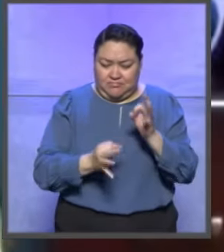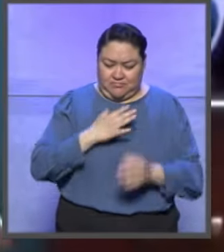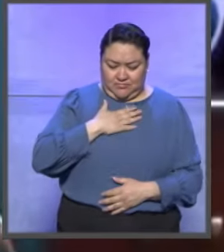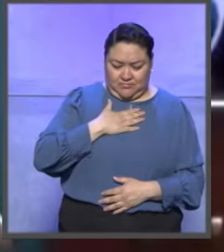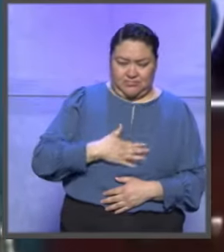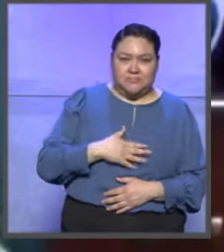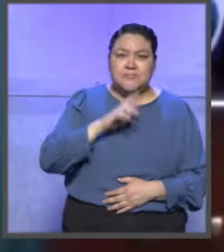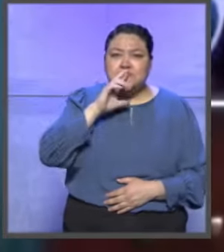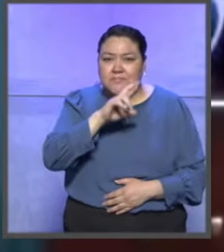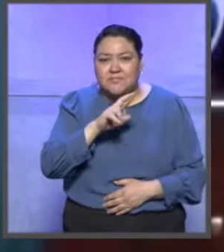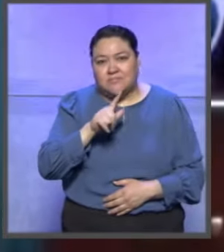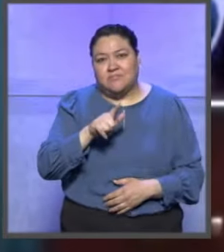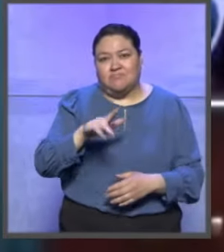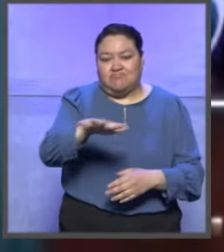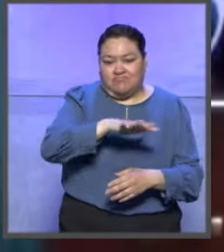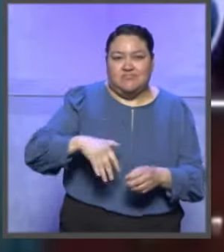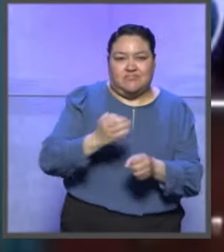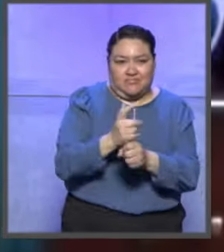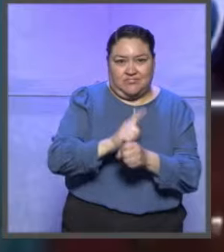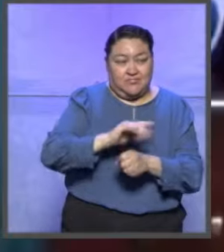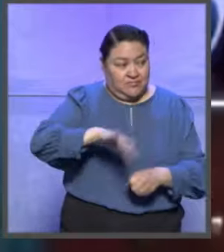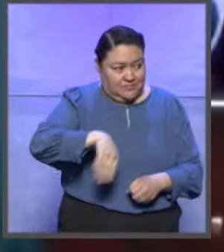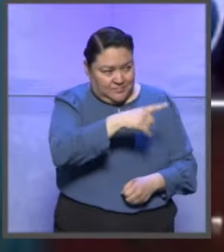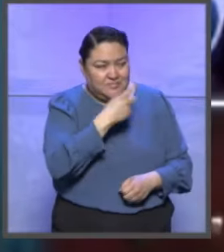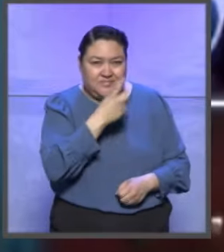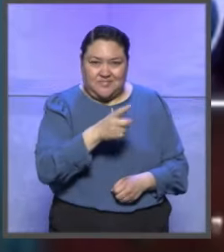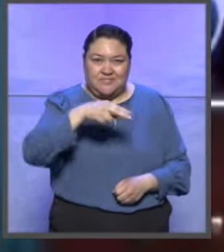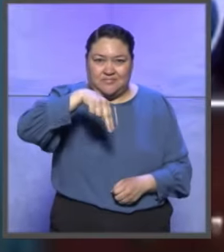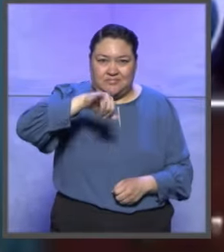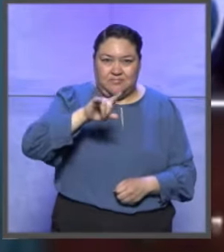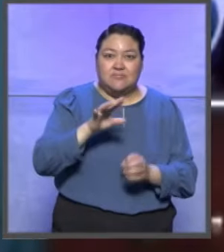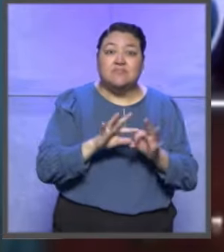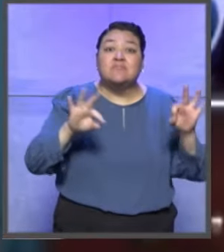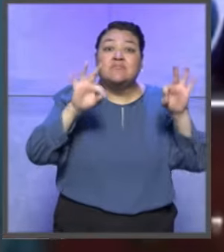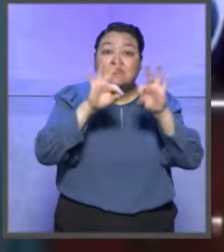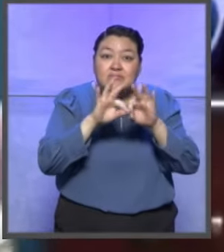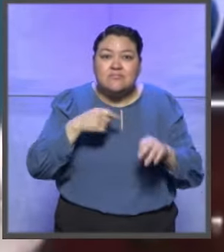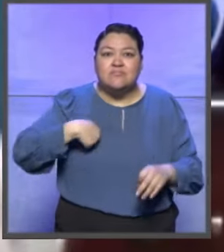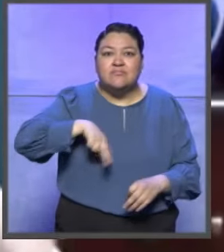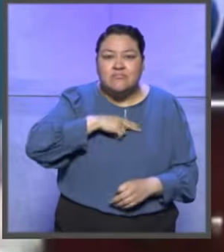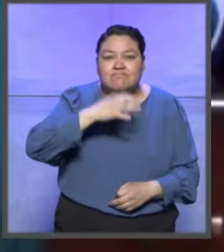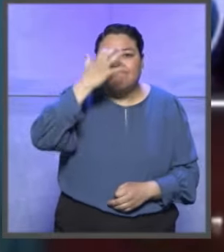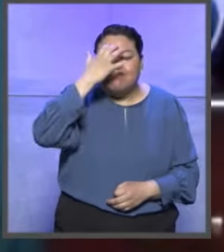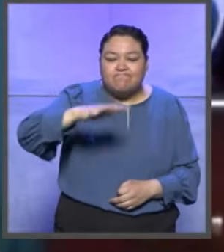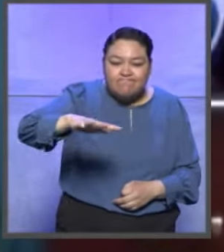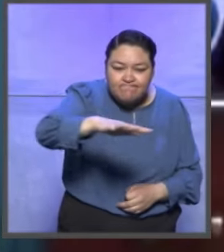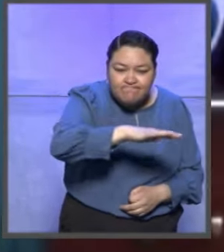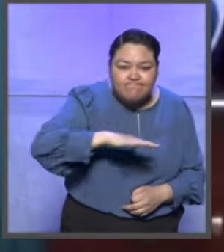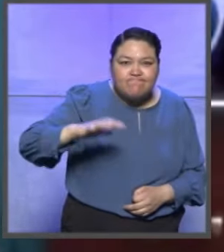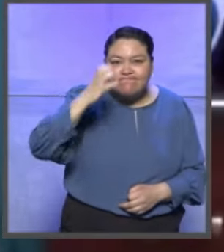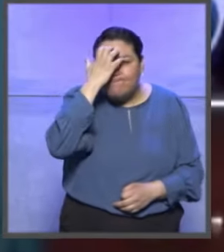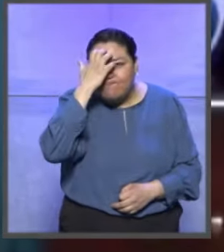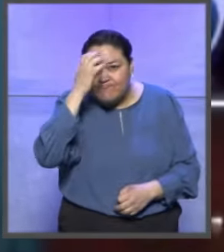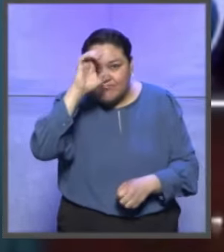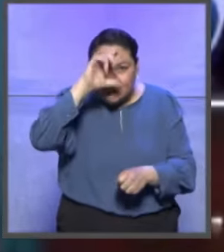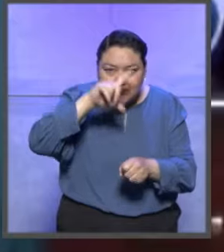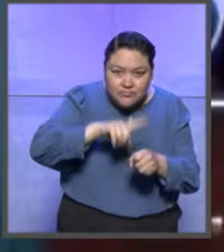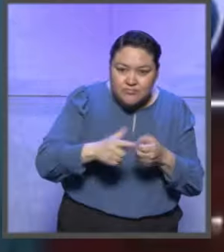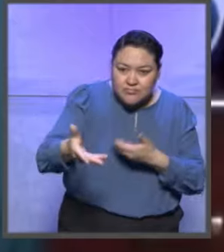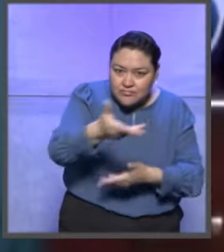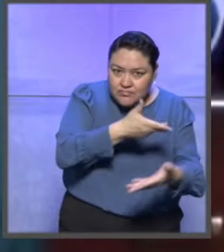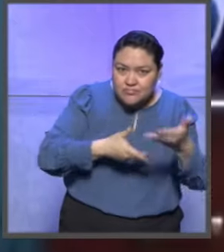la justicia electoral local. Decía Norma la importancia de los criterios que se sientan desde lo local. Así es. Desde